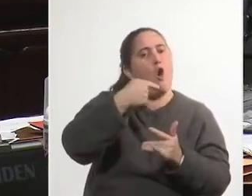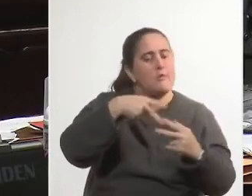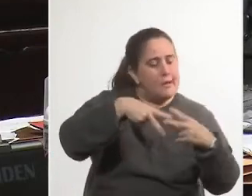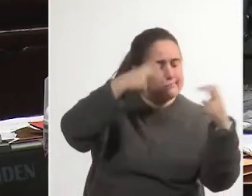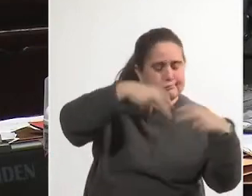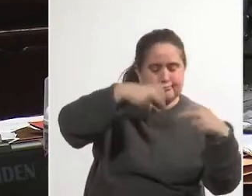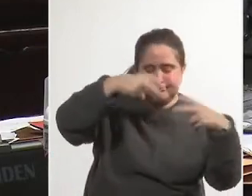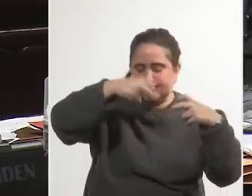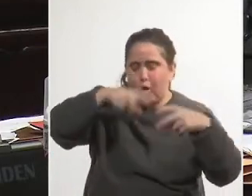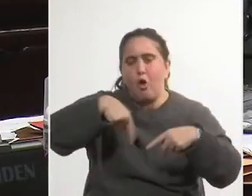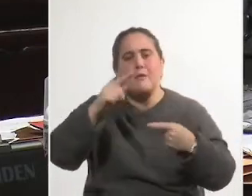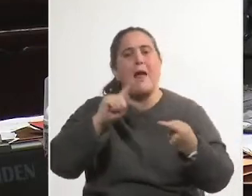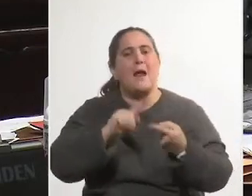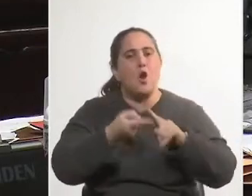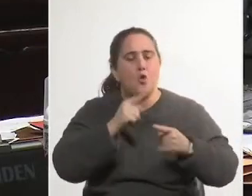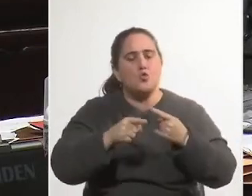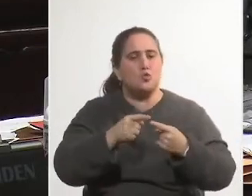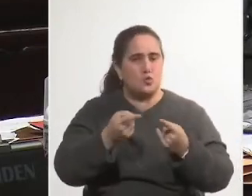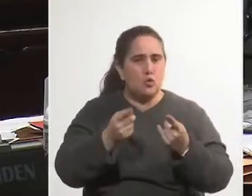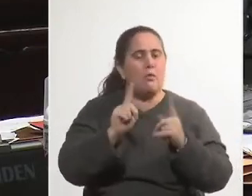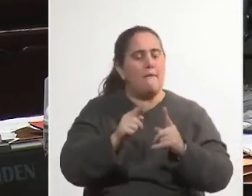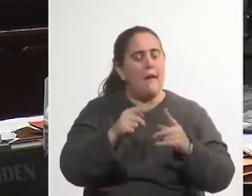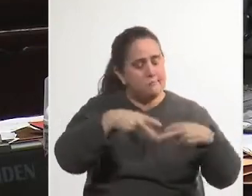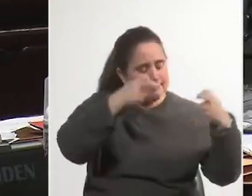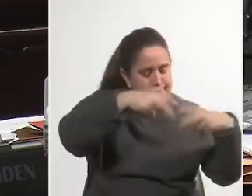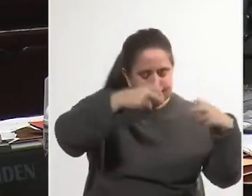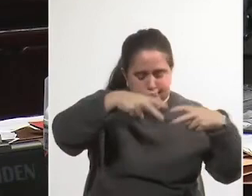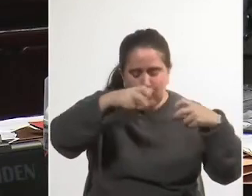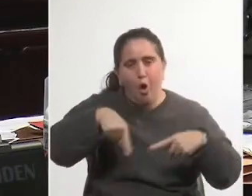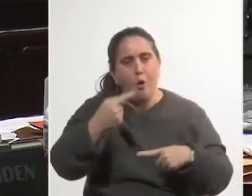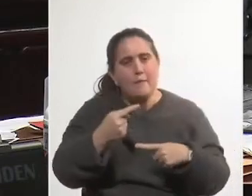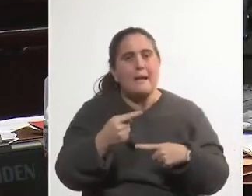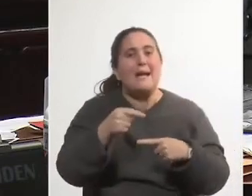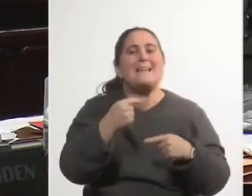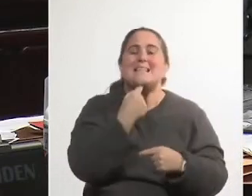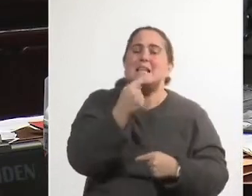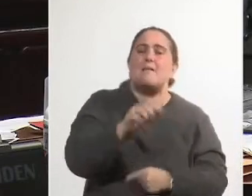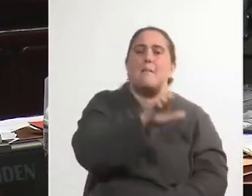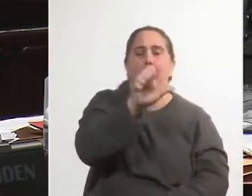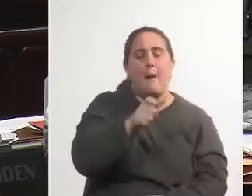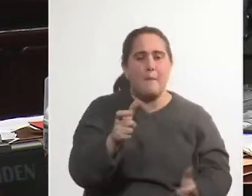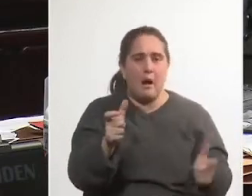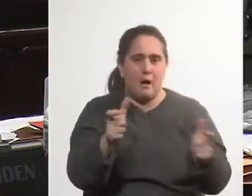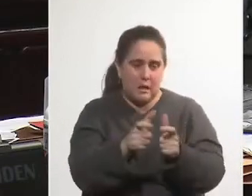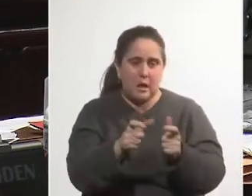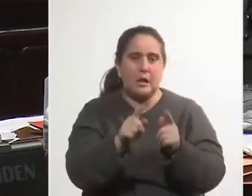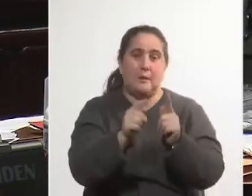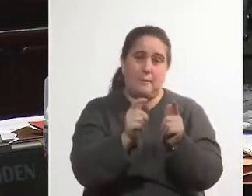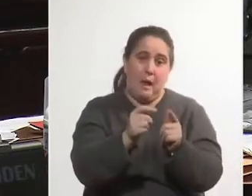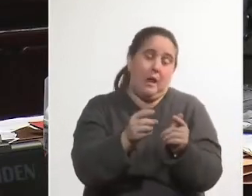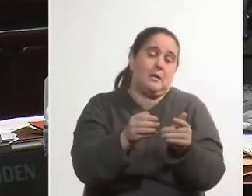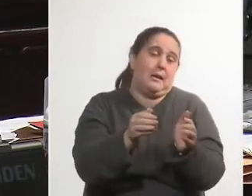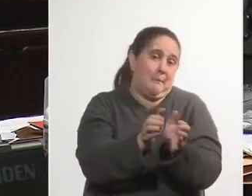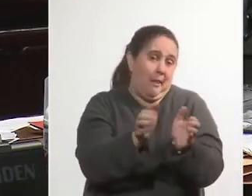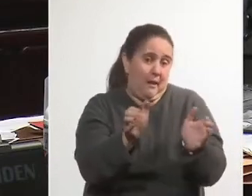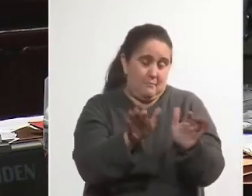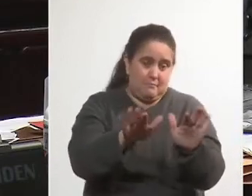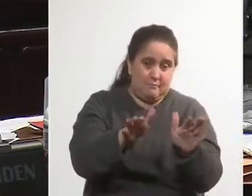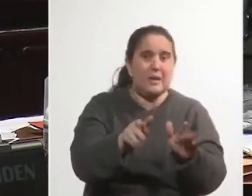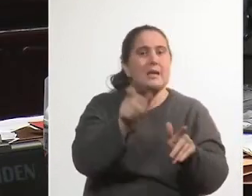de la negociación colectiva que le permitan a las pequeñas y medianas empresas y a los trabajadores de las pequeñas y